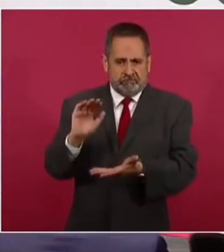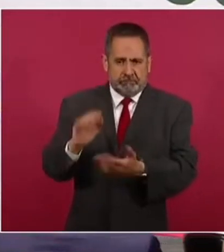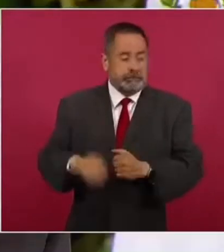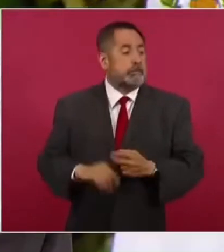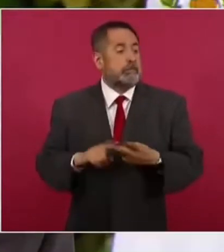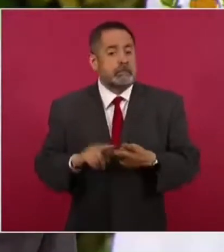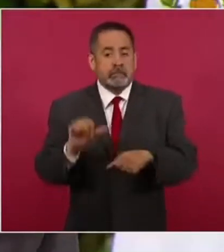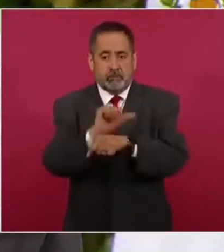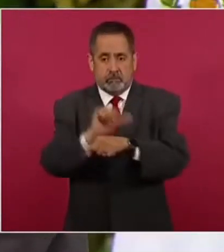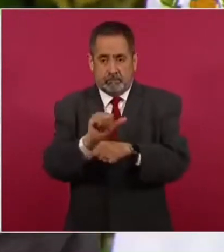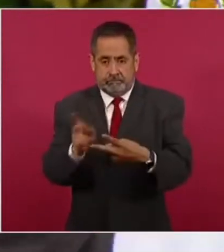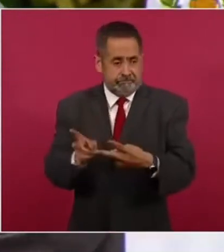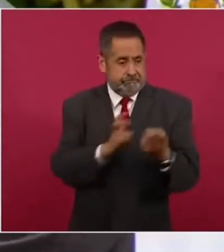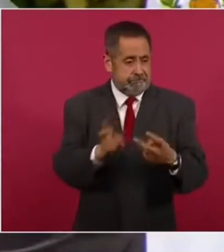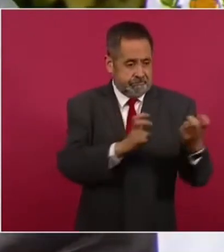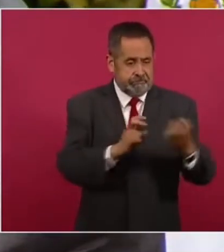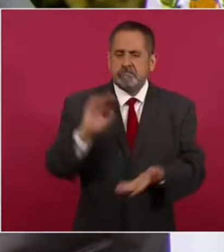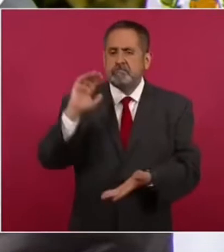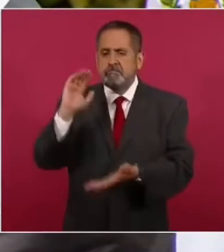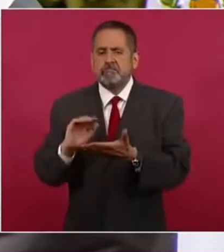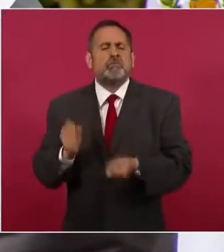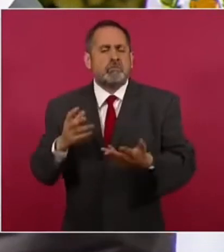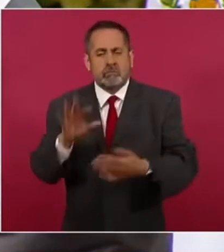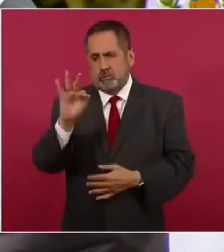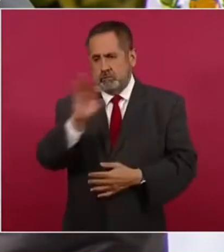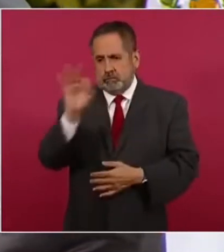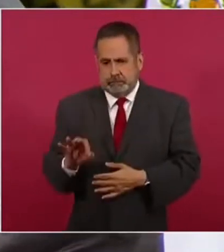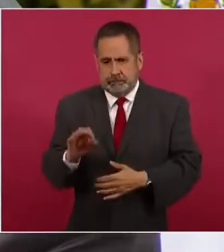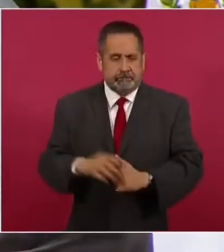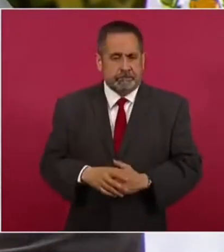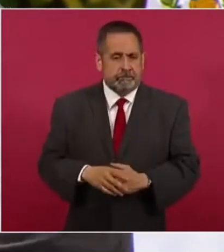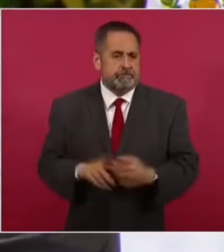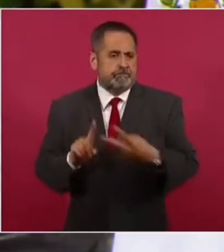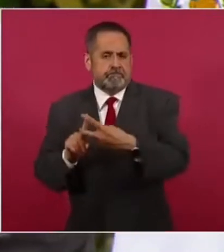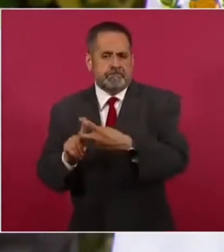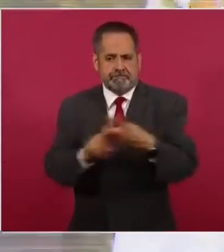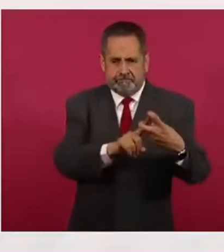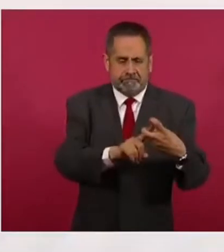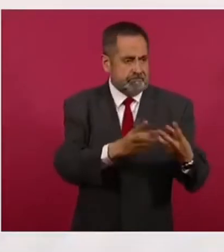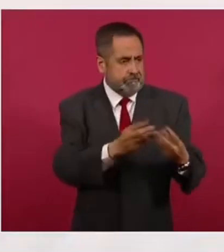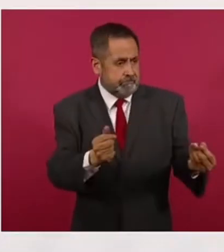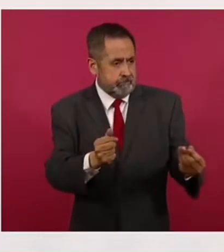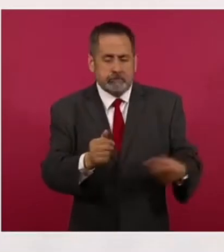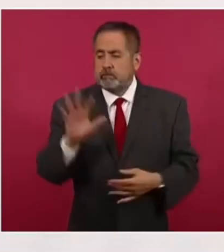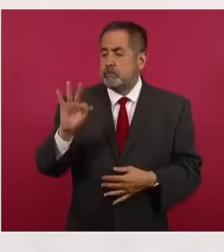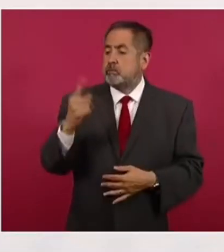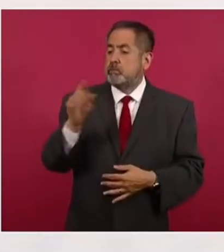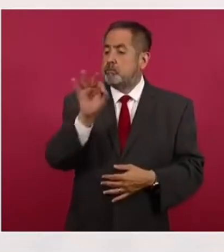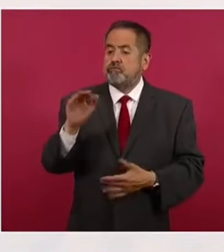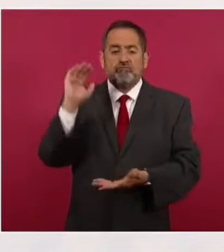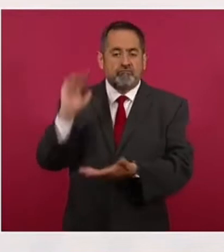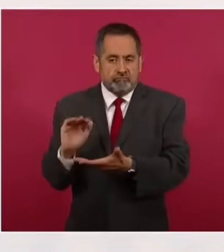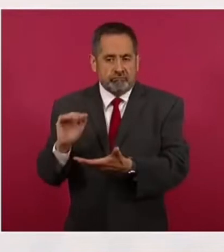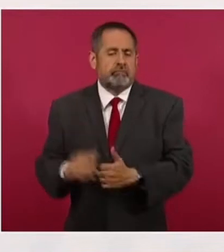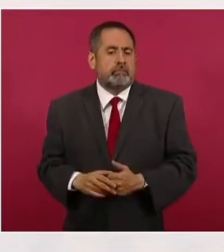robo de vehículos en 40%, el secuestro en 41%,